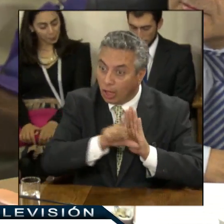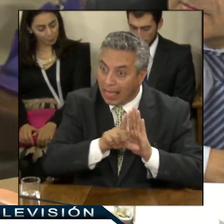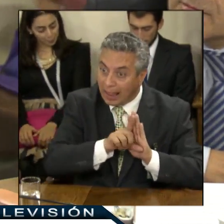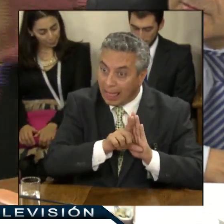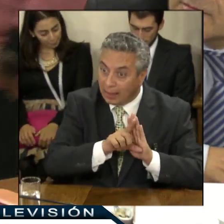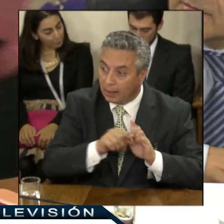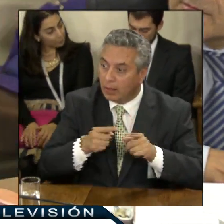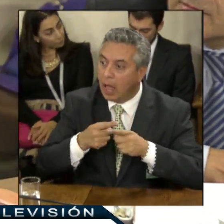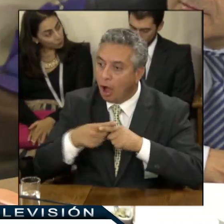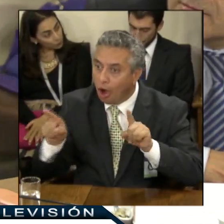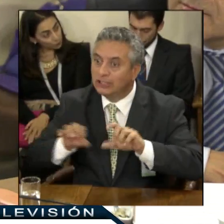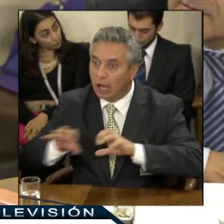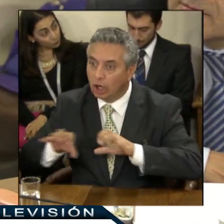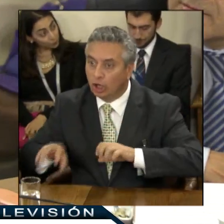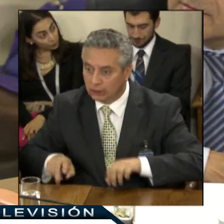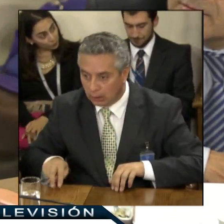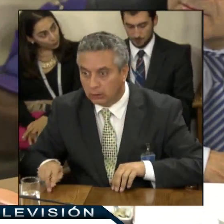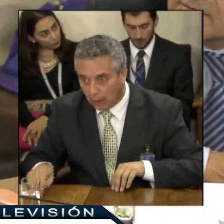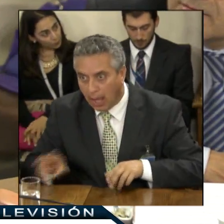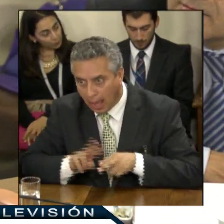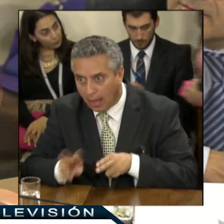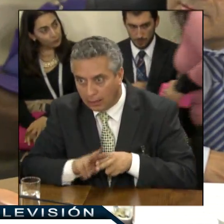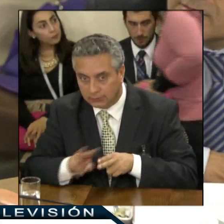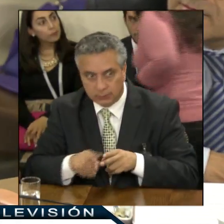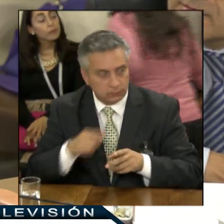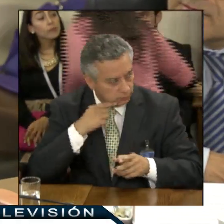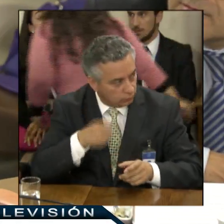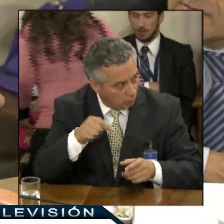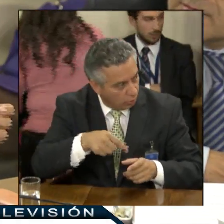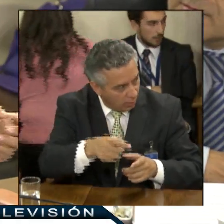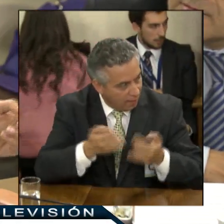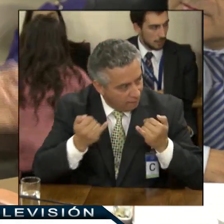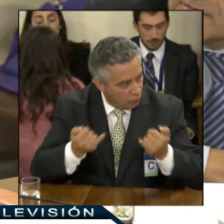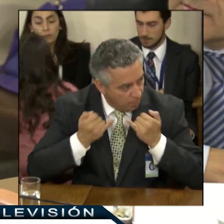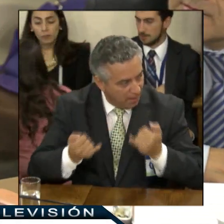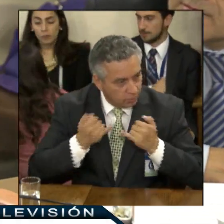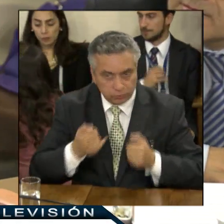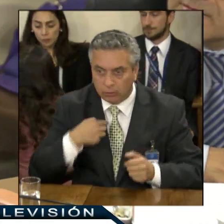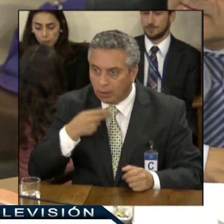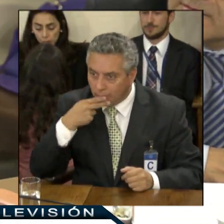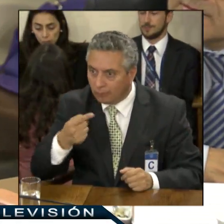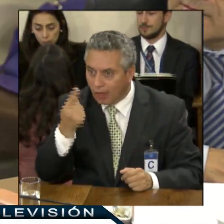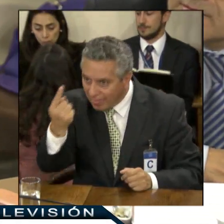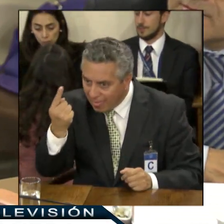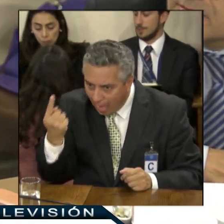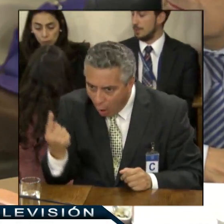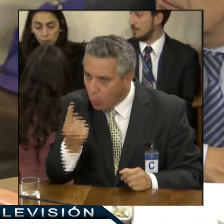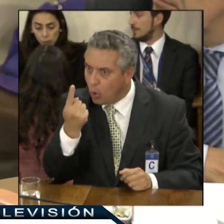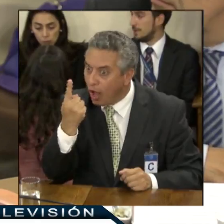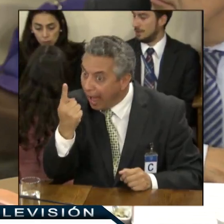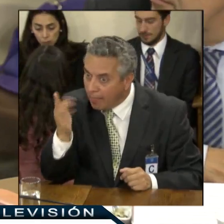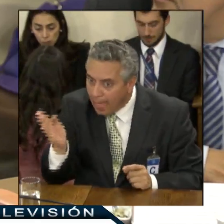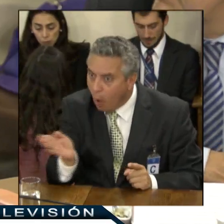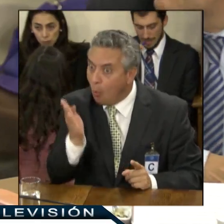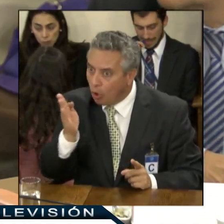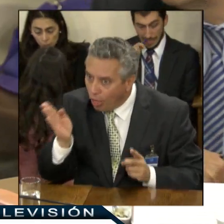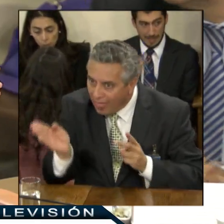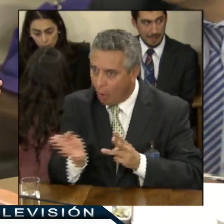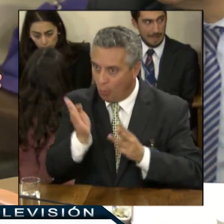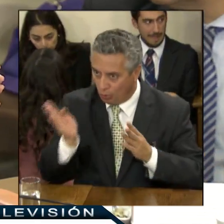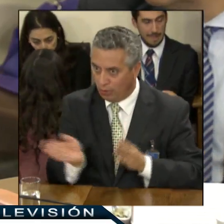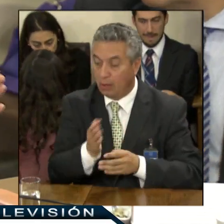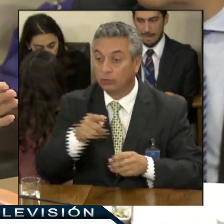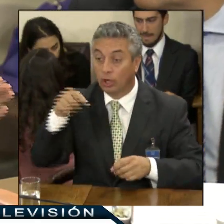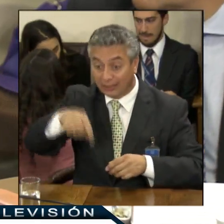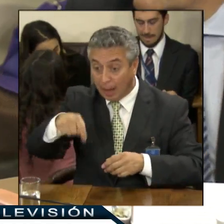hacer H porque porque lo tendemos a a entregarnos toda esa información yo creo que tenemos que ir de a uno m de a uno entonces lo que estamos